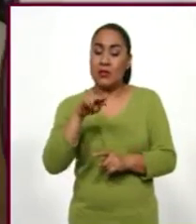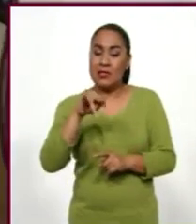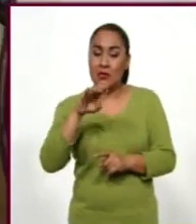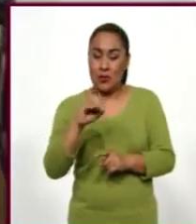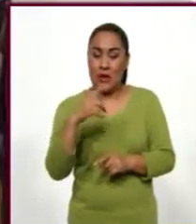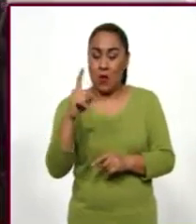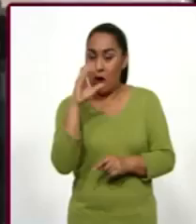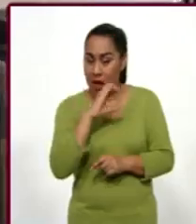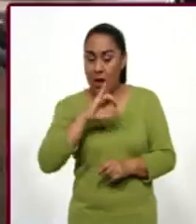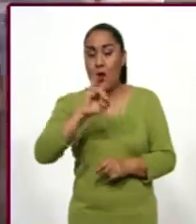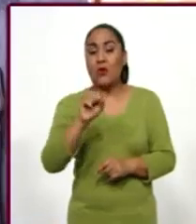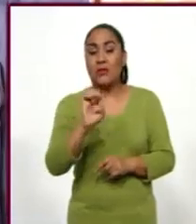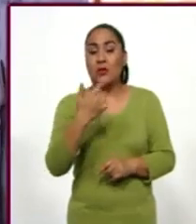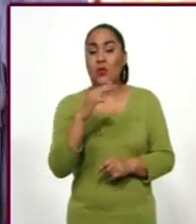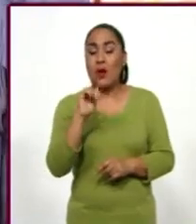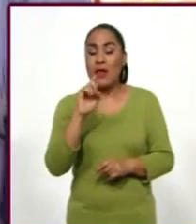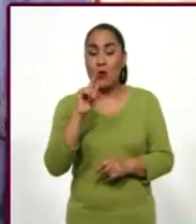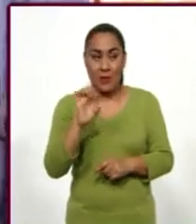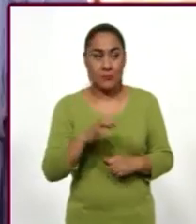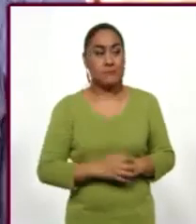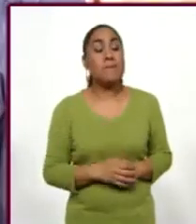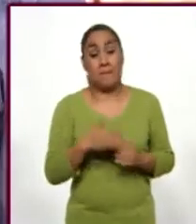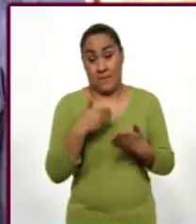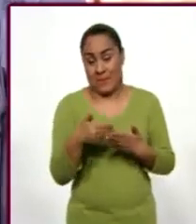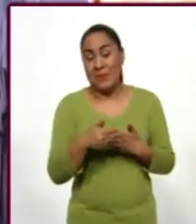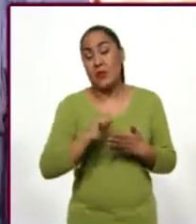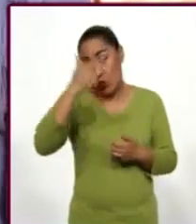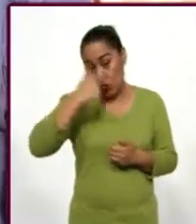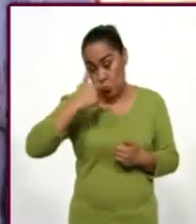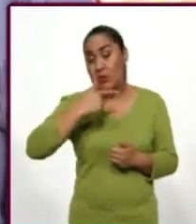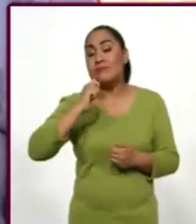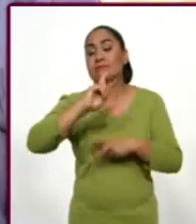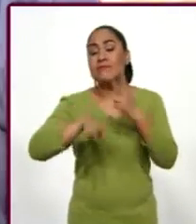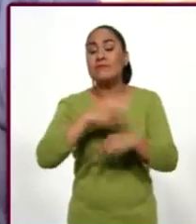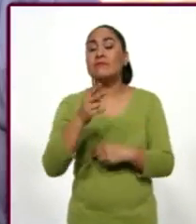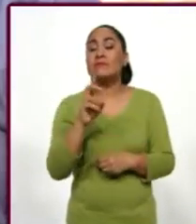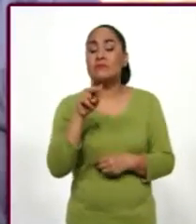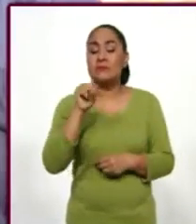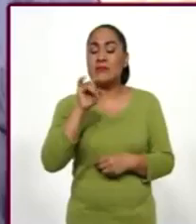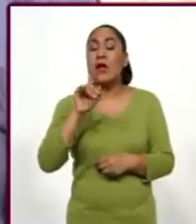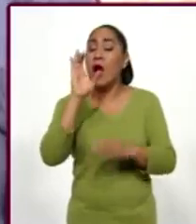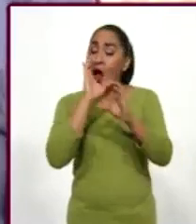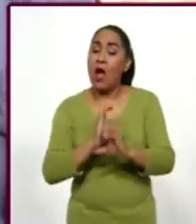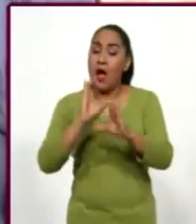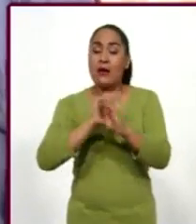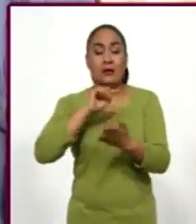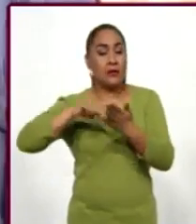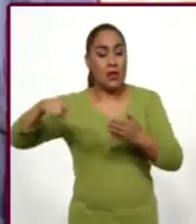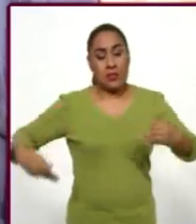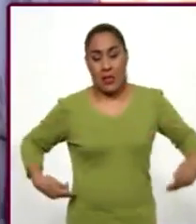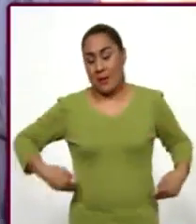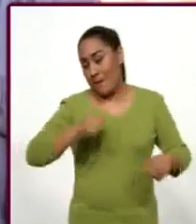aguascalientes y josé guadalupe posada bueno lo que viene para la noche es la presencia de nadie encierra una soprano que estará en el teatro juárez tan